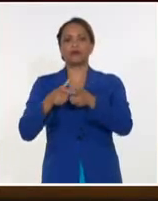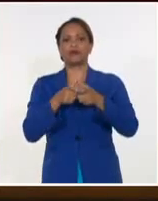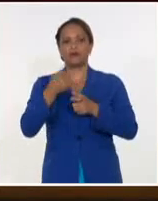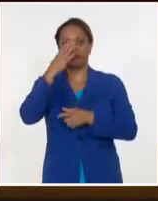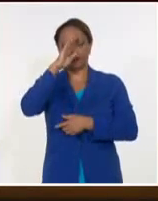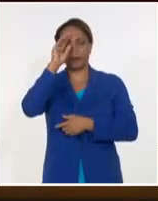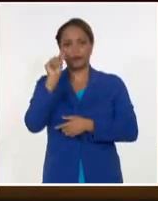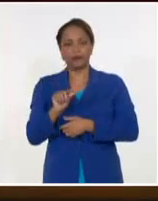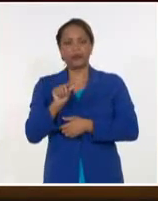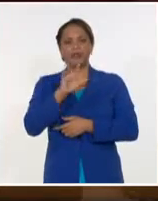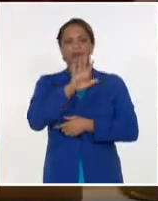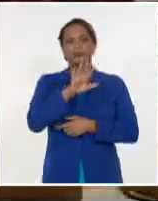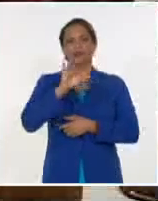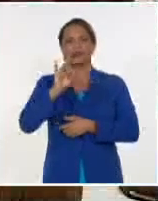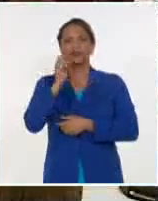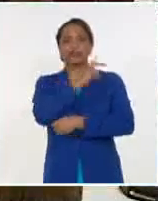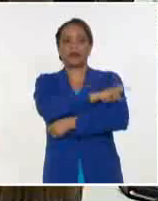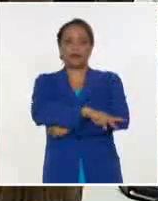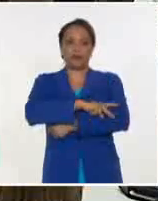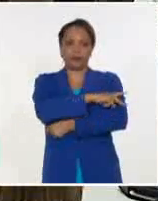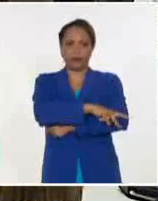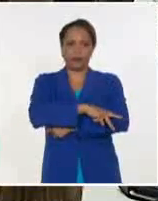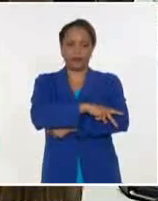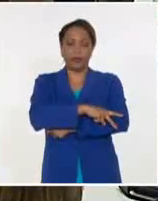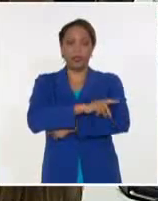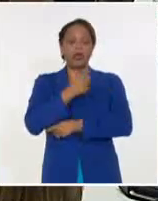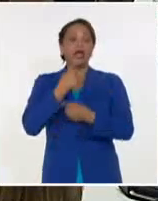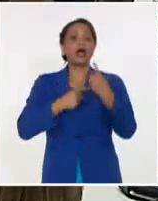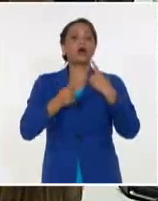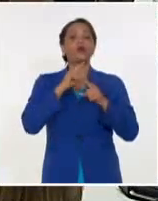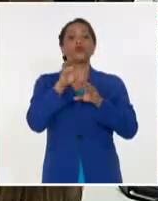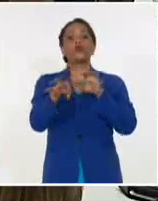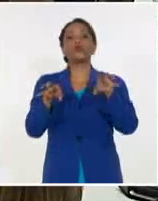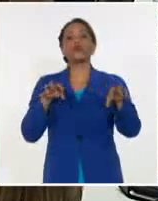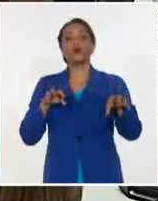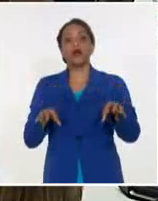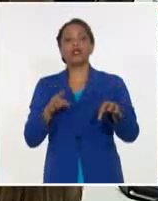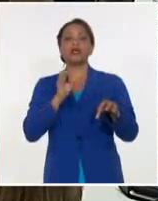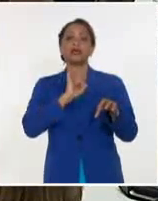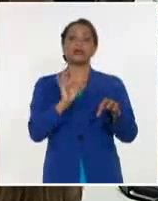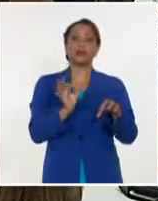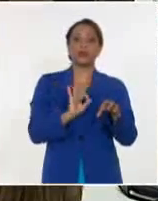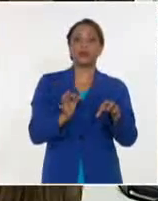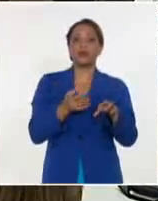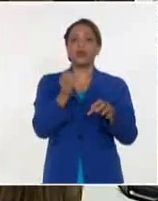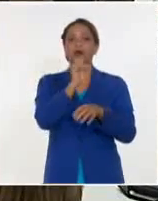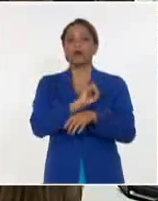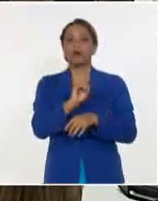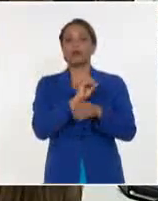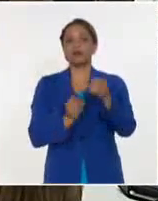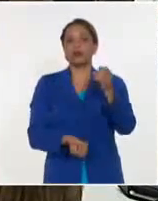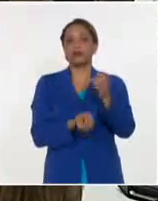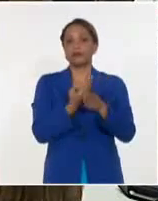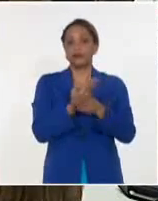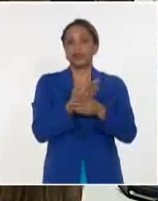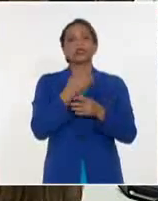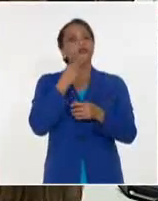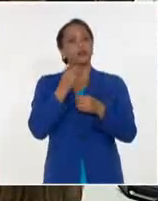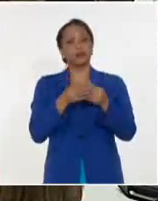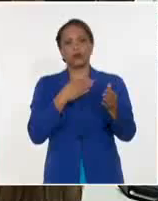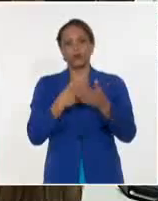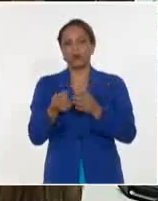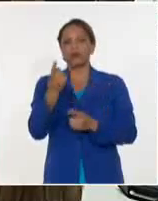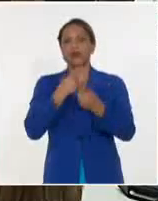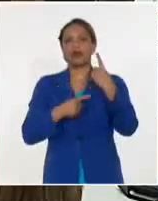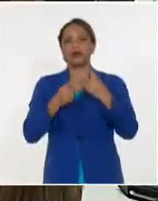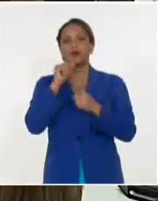en 57 países. Incluso en lugares donde no están creadas formalmente estas organizaciones, son muchos los que participan en